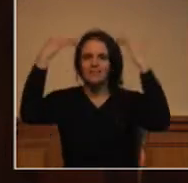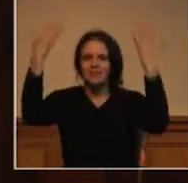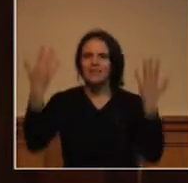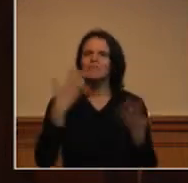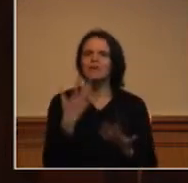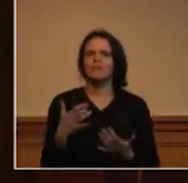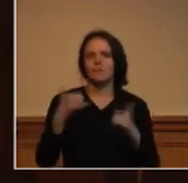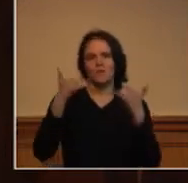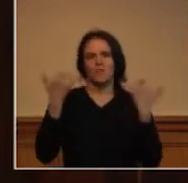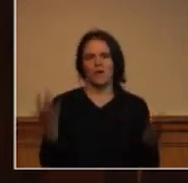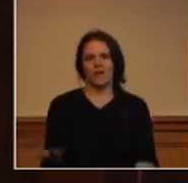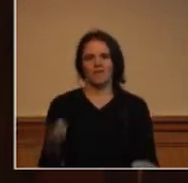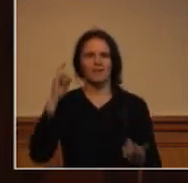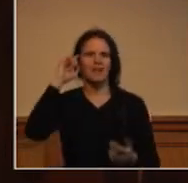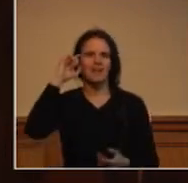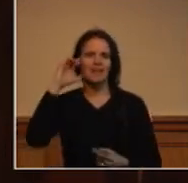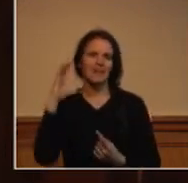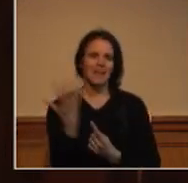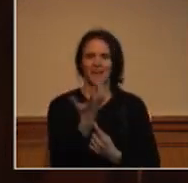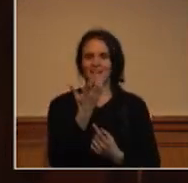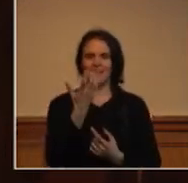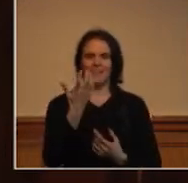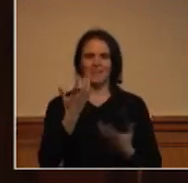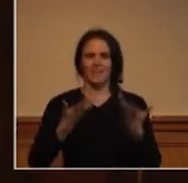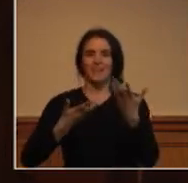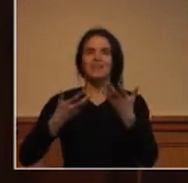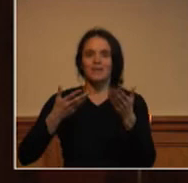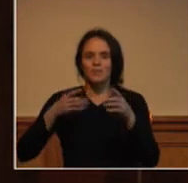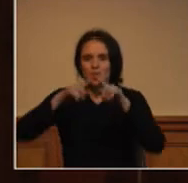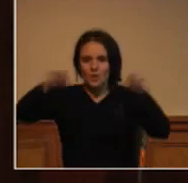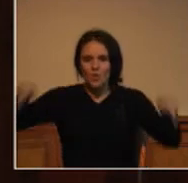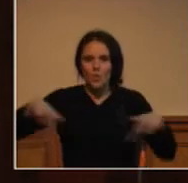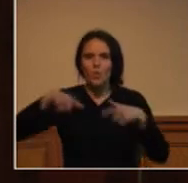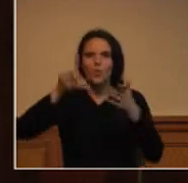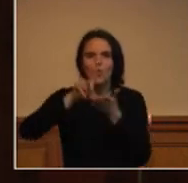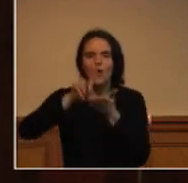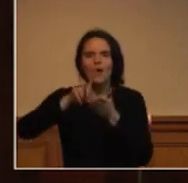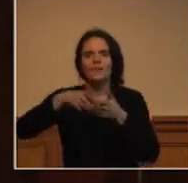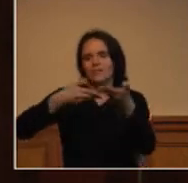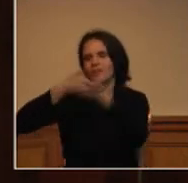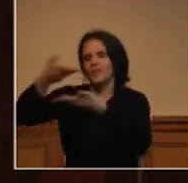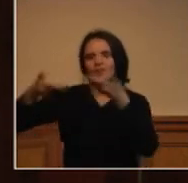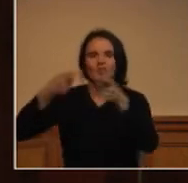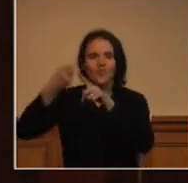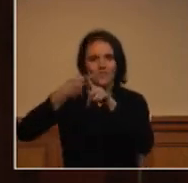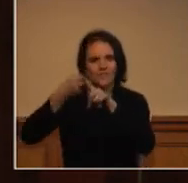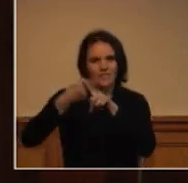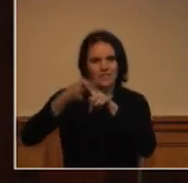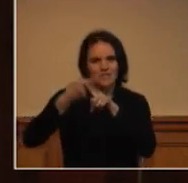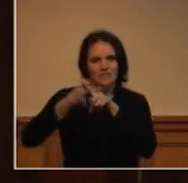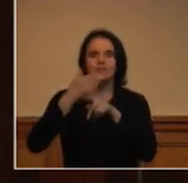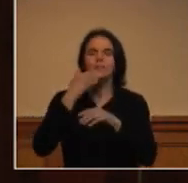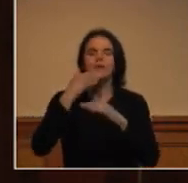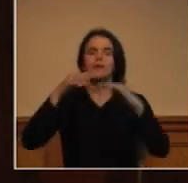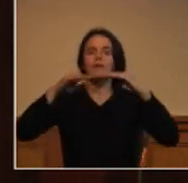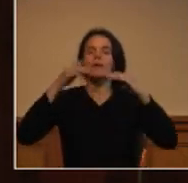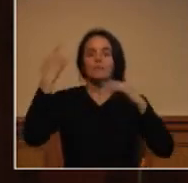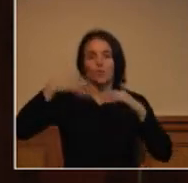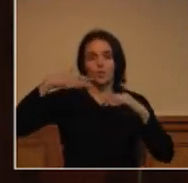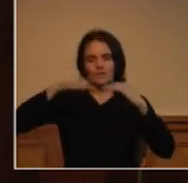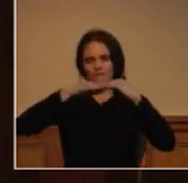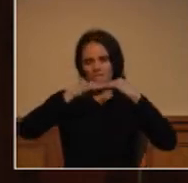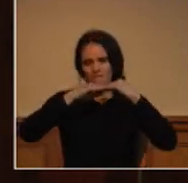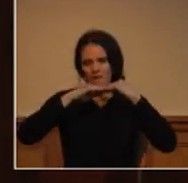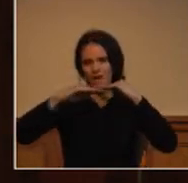para jugar, es para crear el ambiente de conversación. Tracen la línea de base, donde empiezan